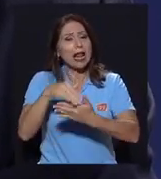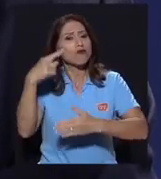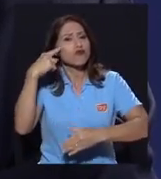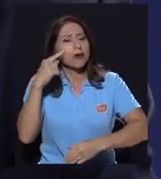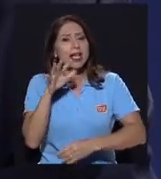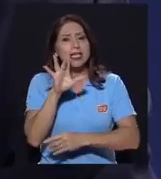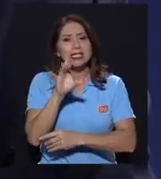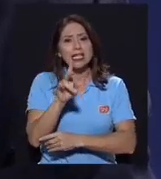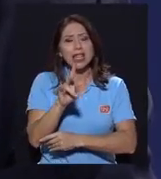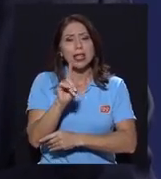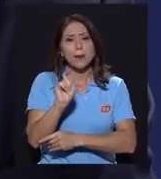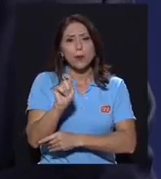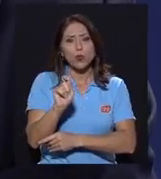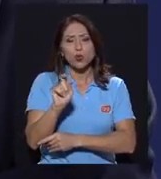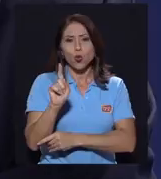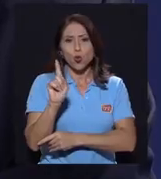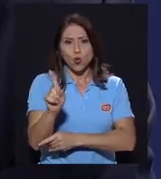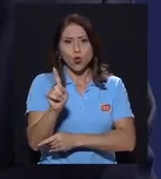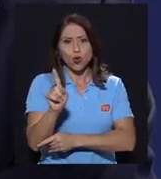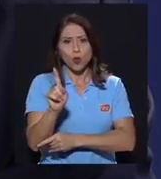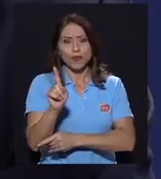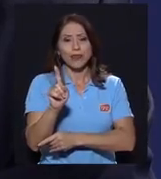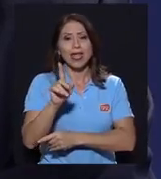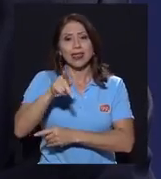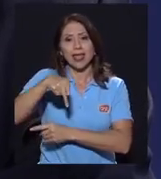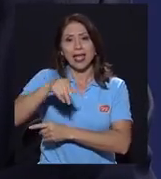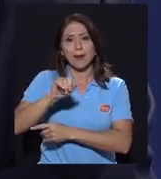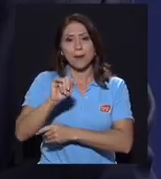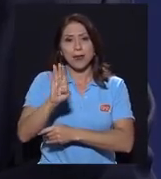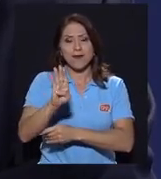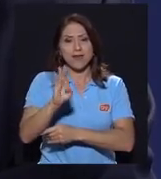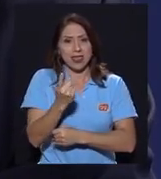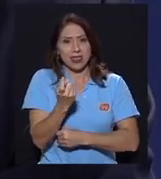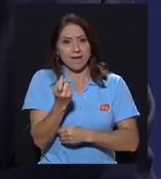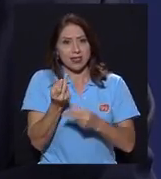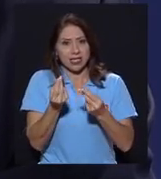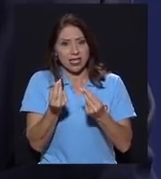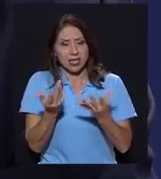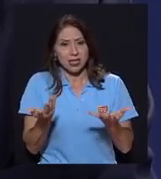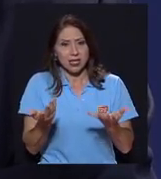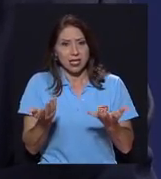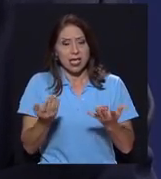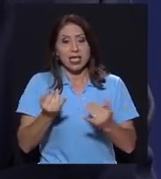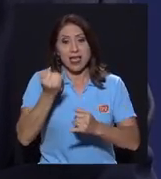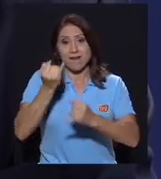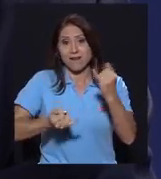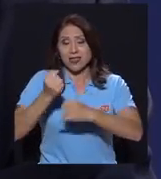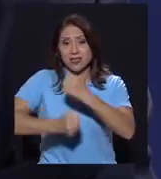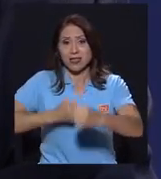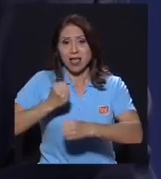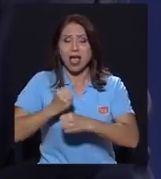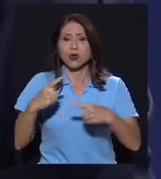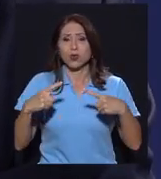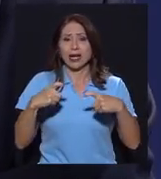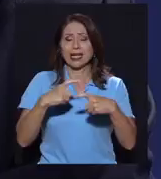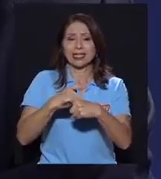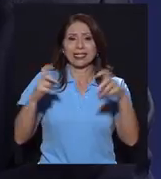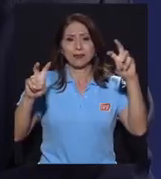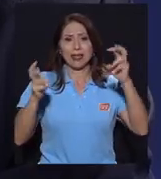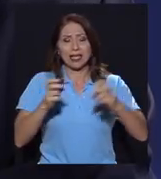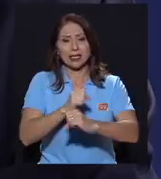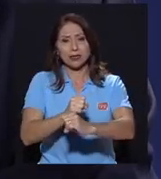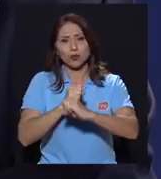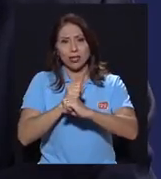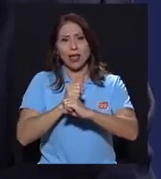de 17.1 de déficit del pib a fin de año una crisis en materia de